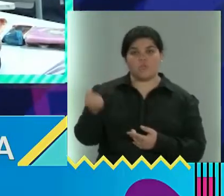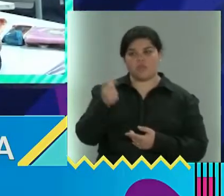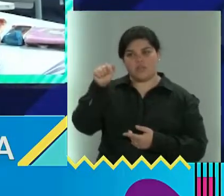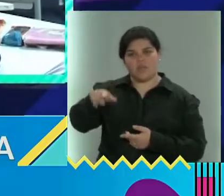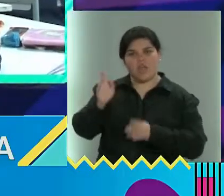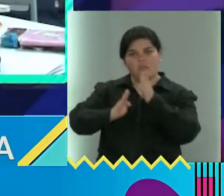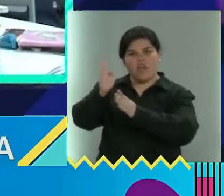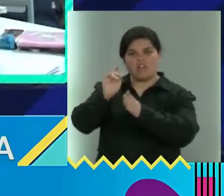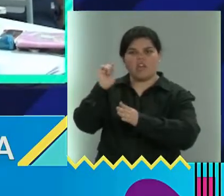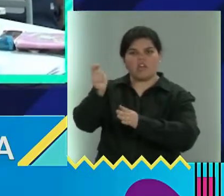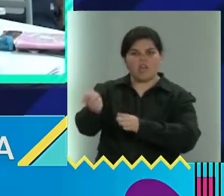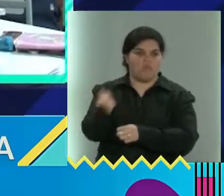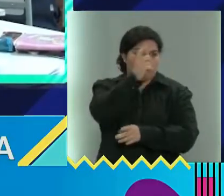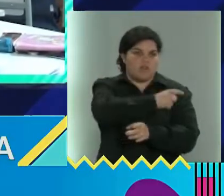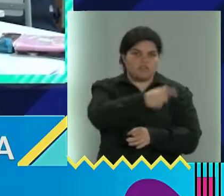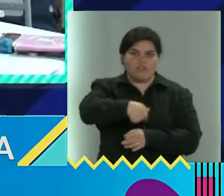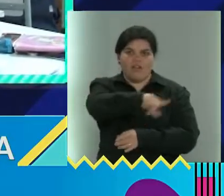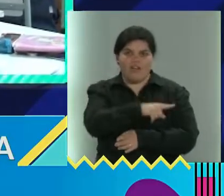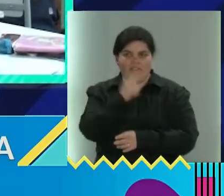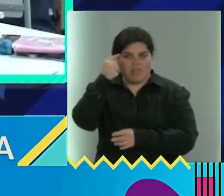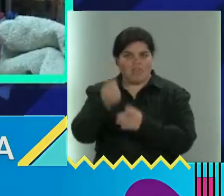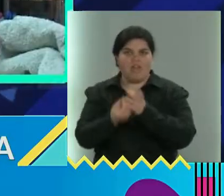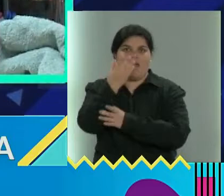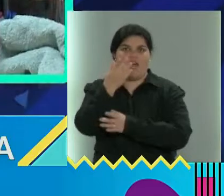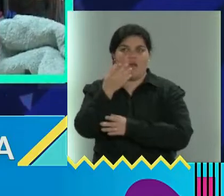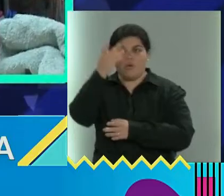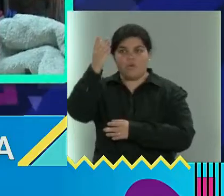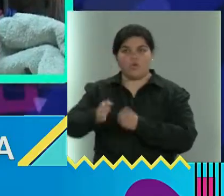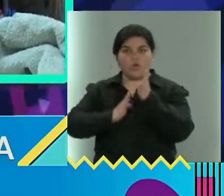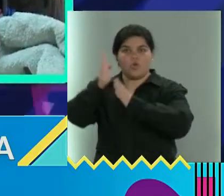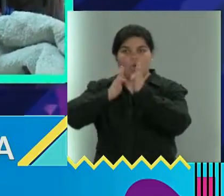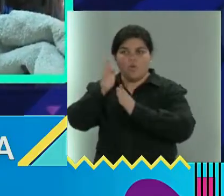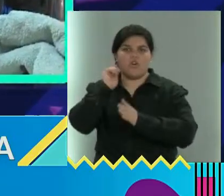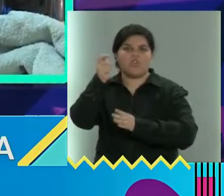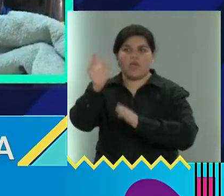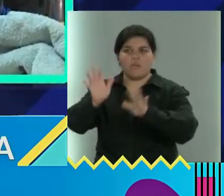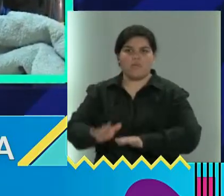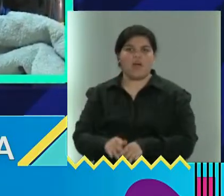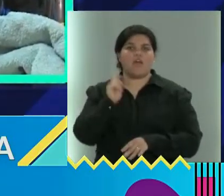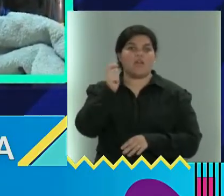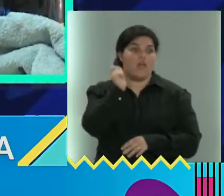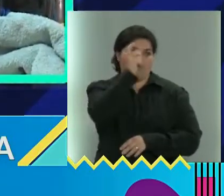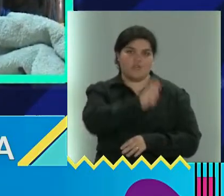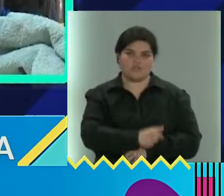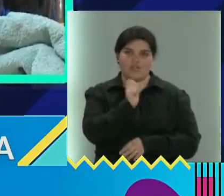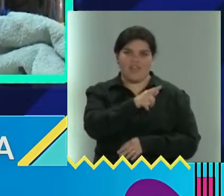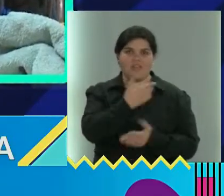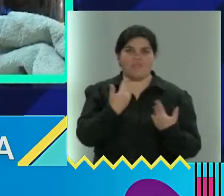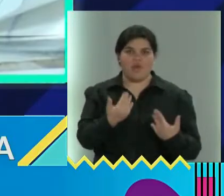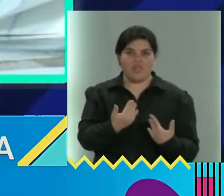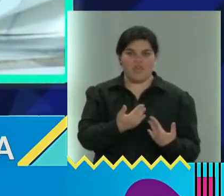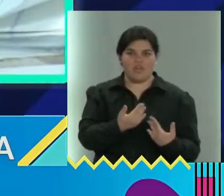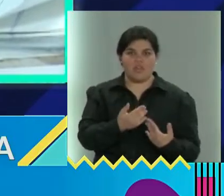van a tener a ustedes, y la capacidad de programar un robot que opere un cerebro la van a tener ustedes. Entonces eso es una